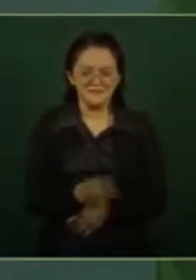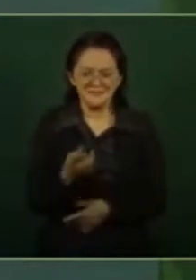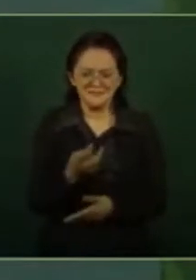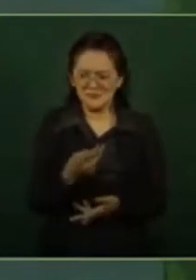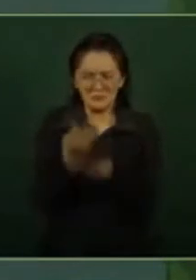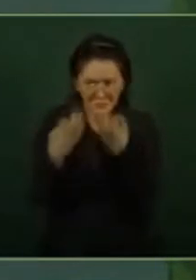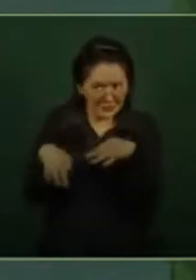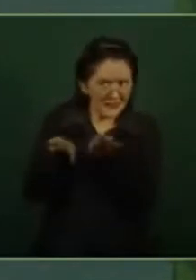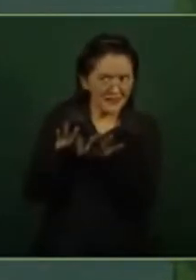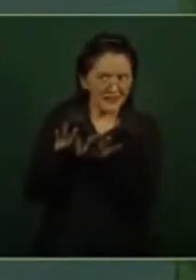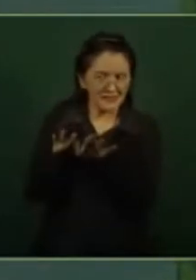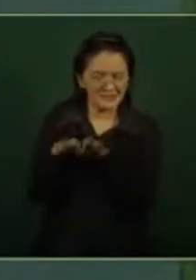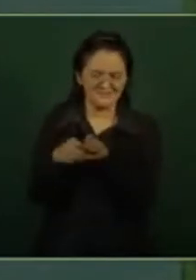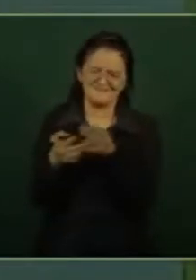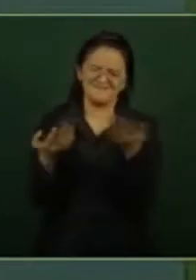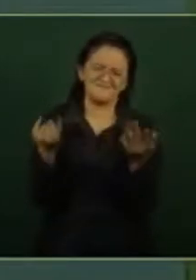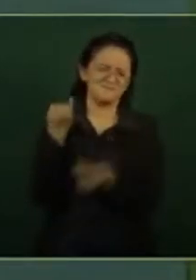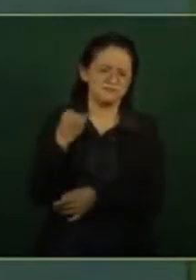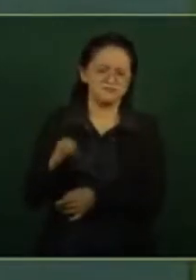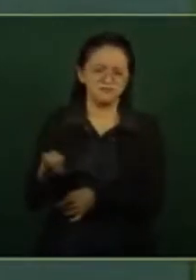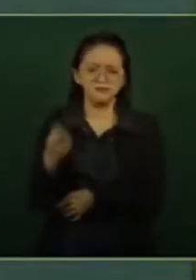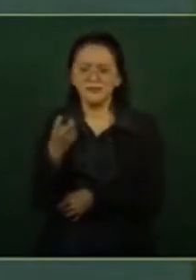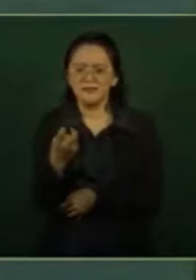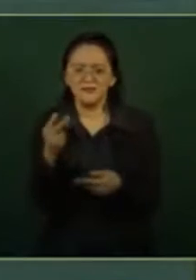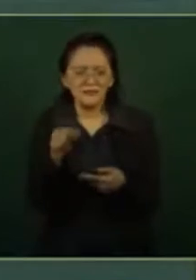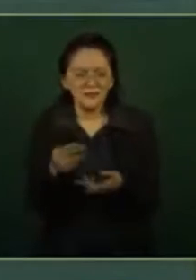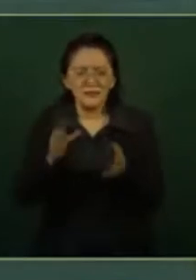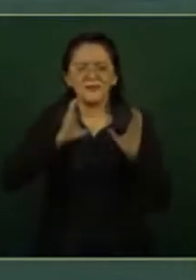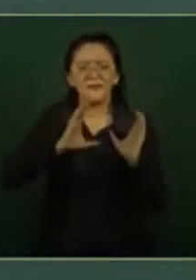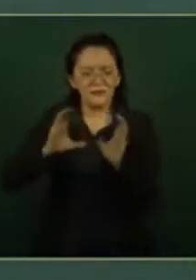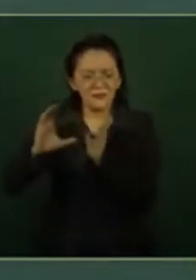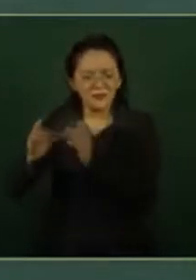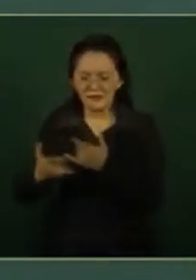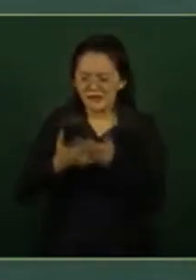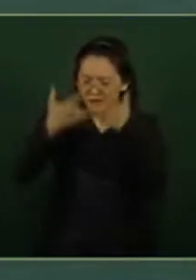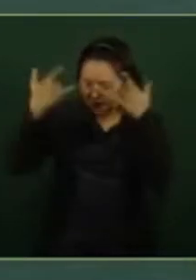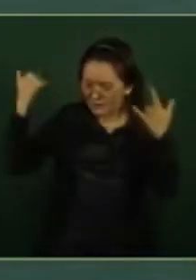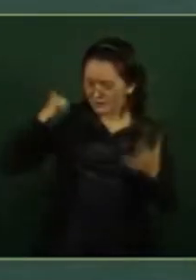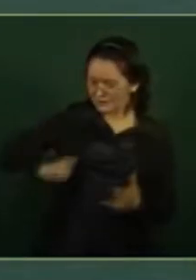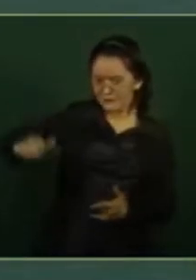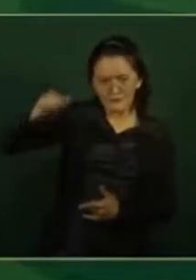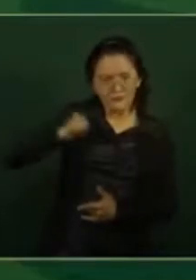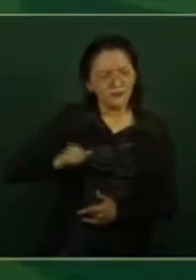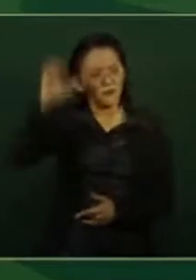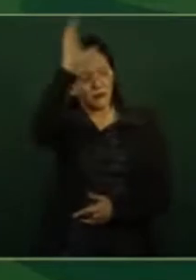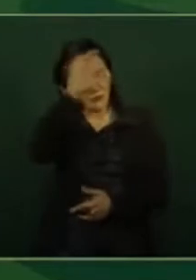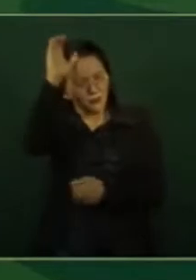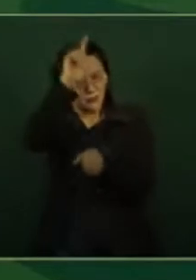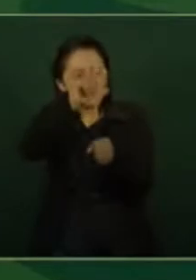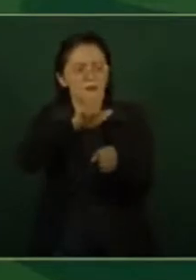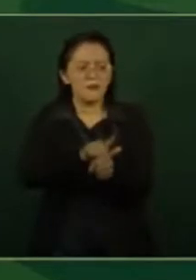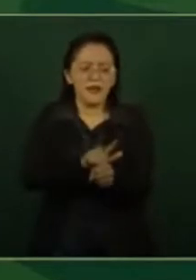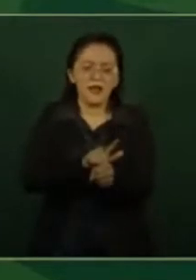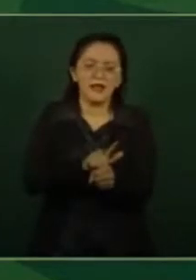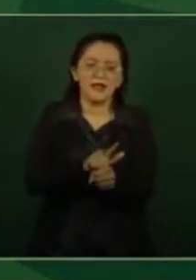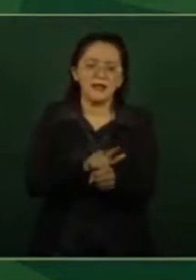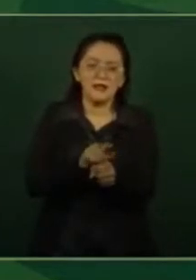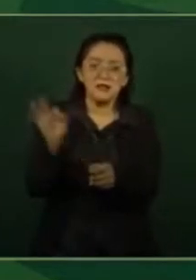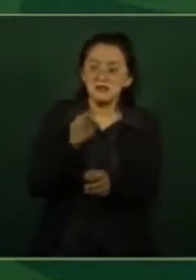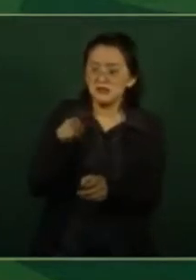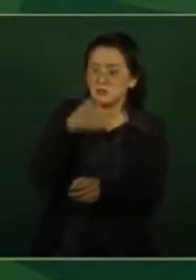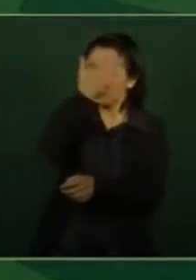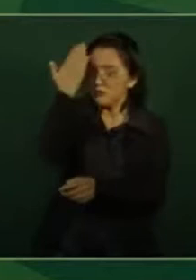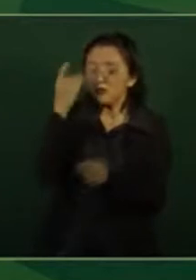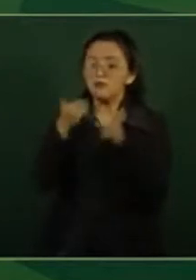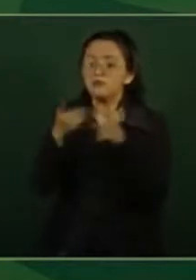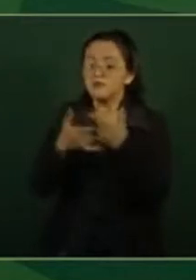tiene ninguna importancia. No, hay que cuidar nuestro patrimonio histórico, cultural. El que no sabe de dónde viene no va a saber